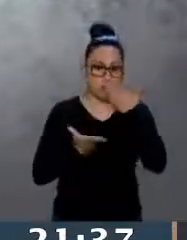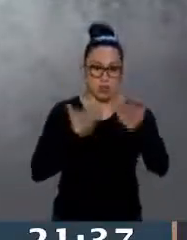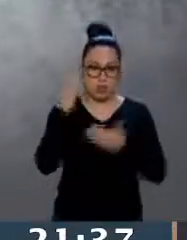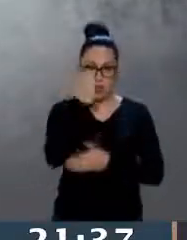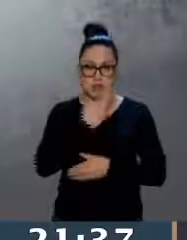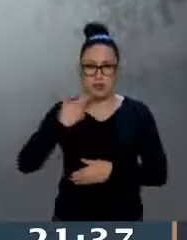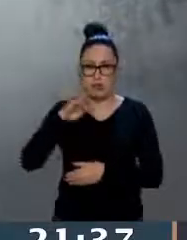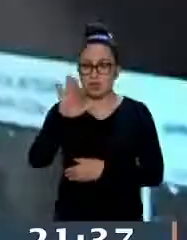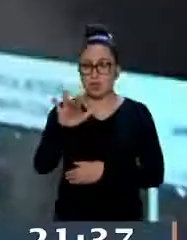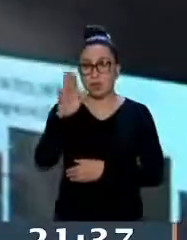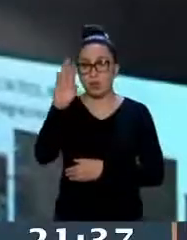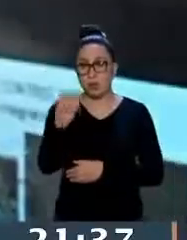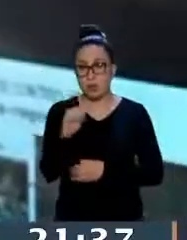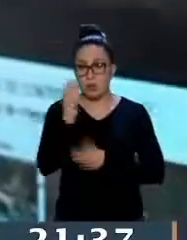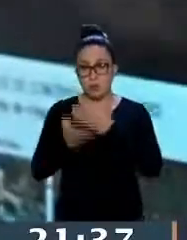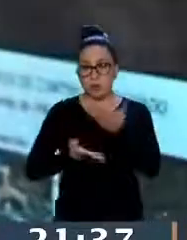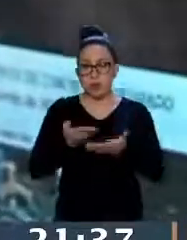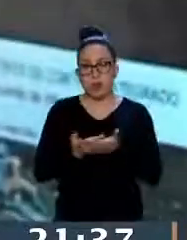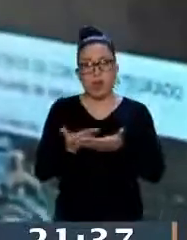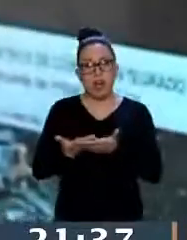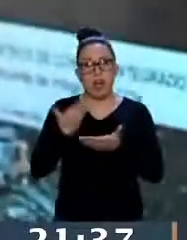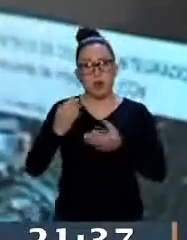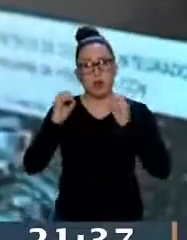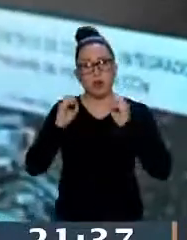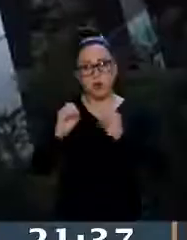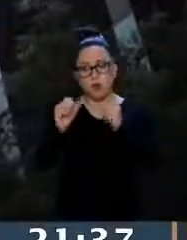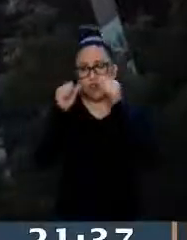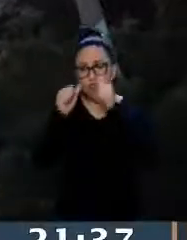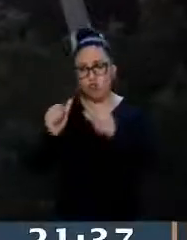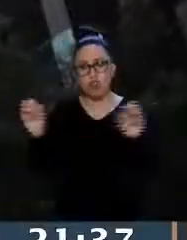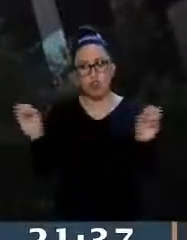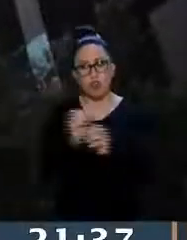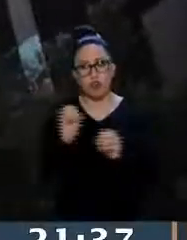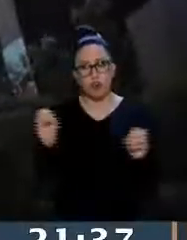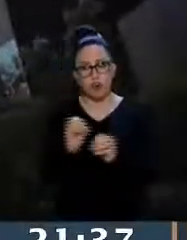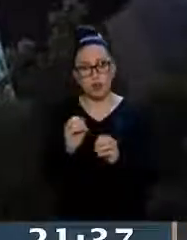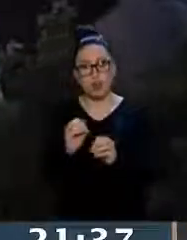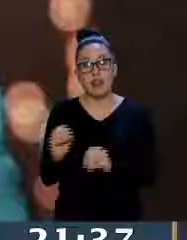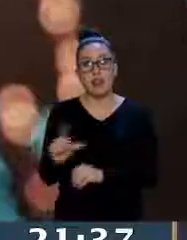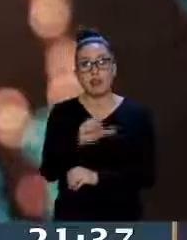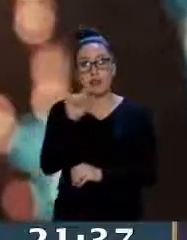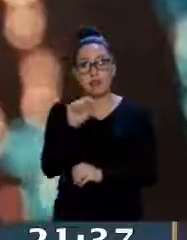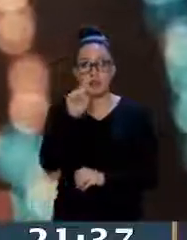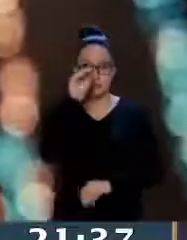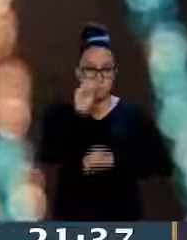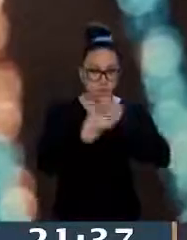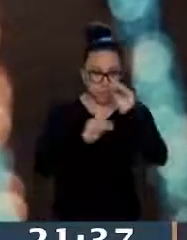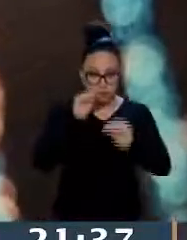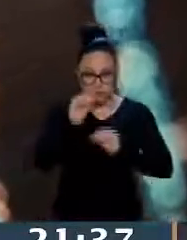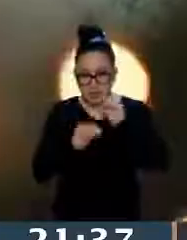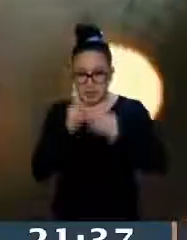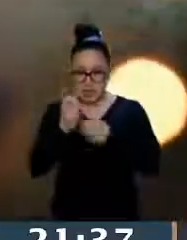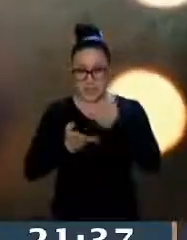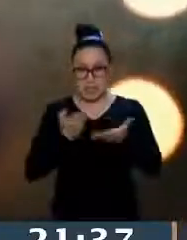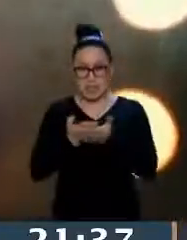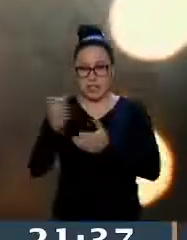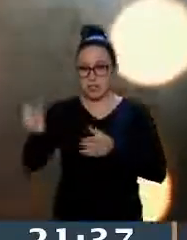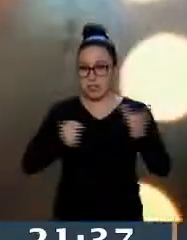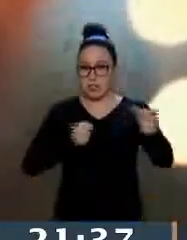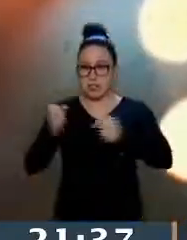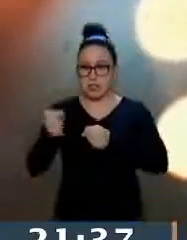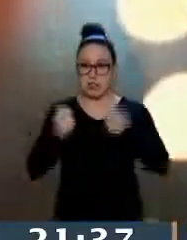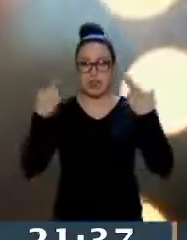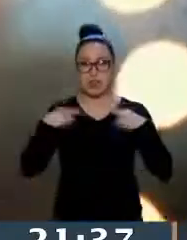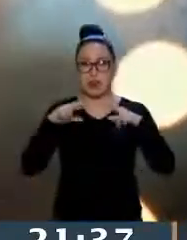propuestas que no habían sido tomadas en cuenta en su momento en su conformación participaron los titulares de los 26